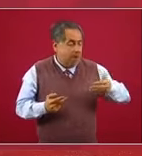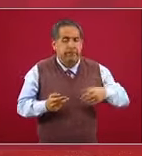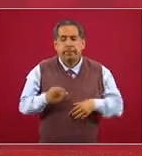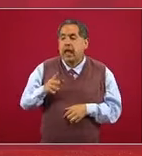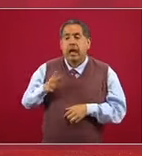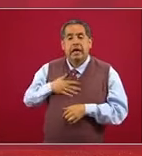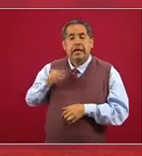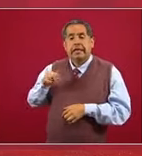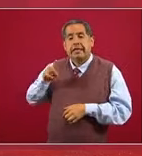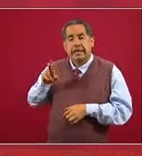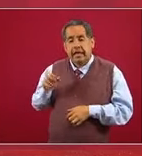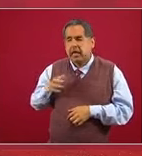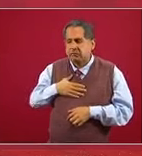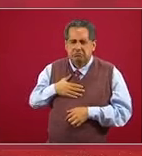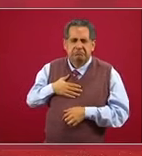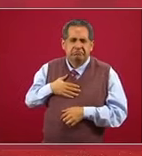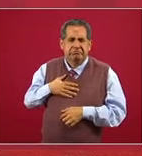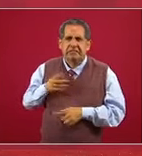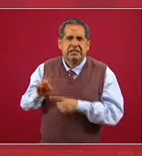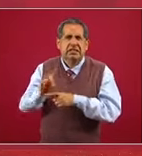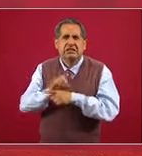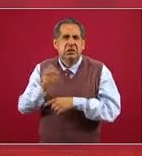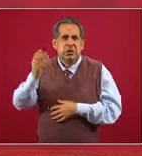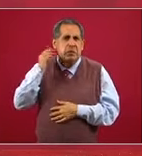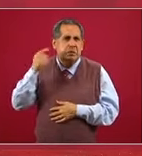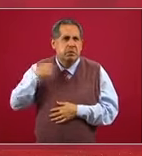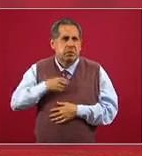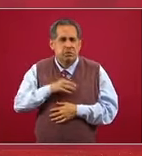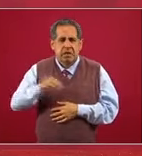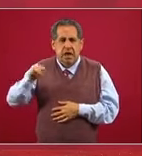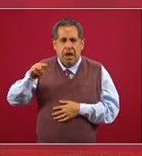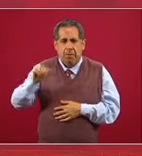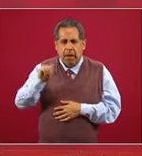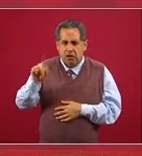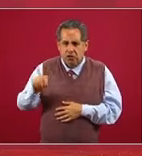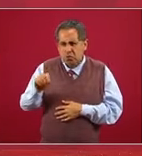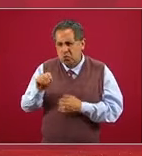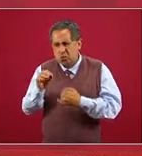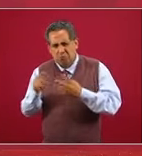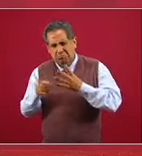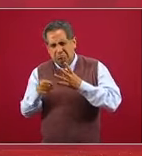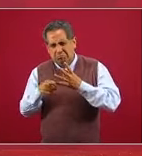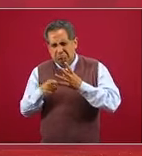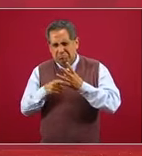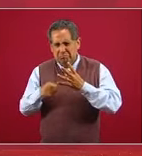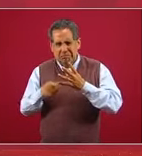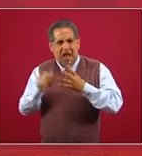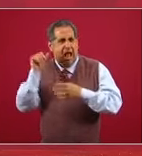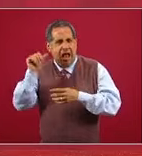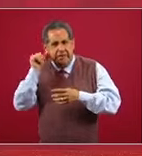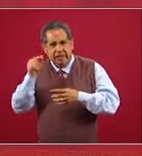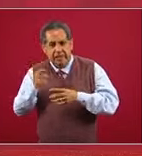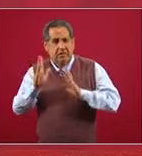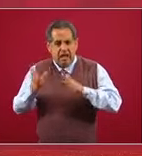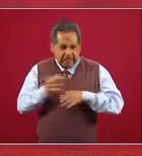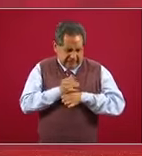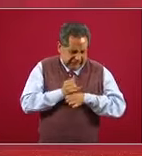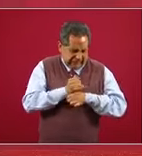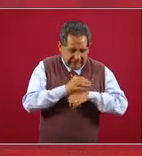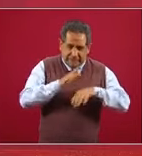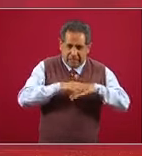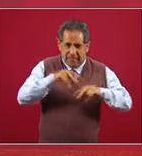el país, desde prácticamente el mes de marzo, fines de marzo, principios de abril, ya estaba